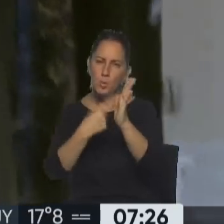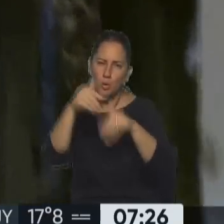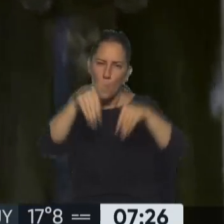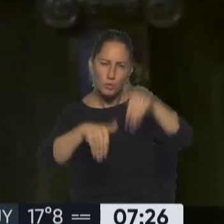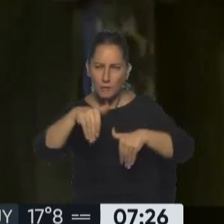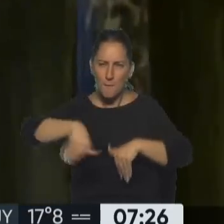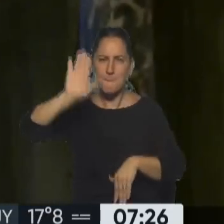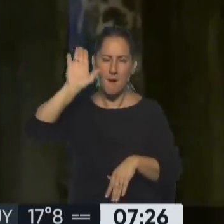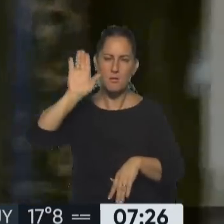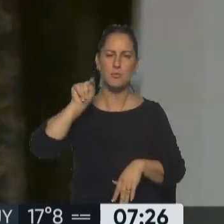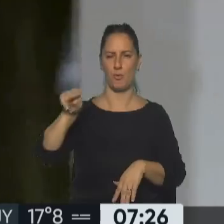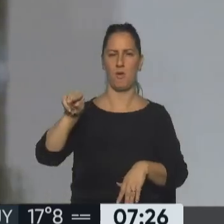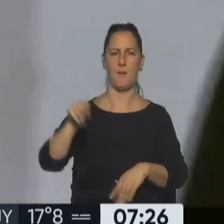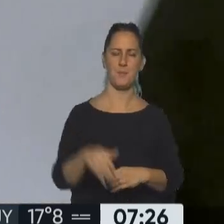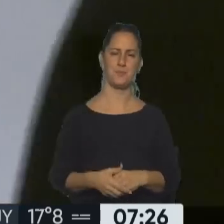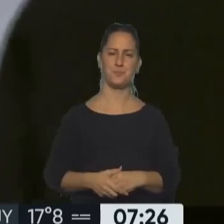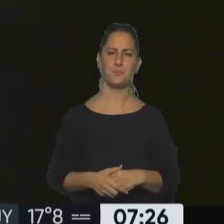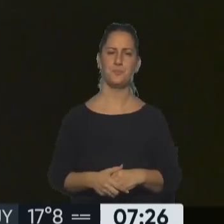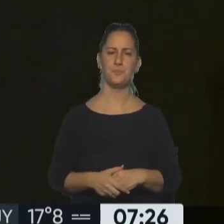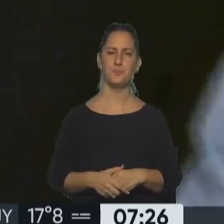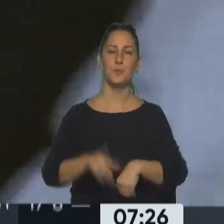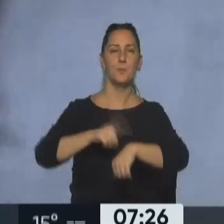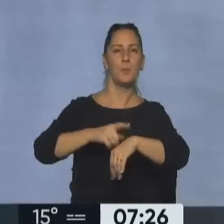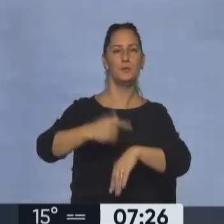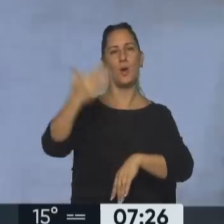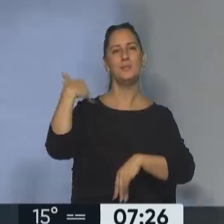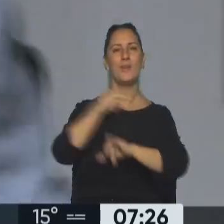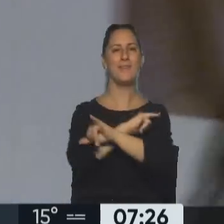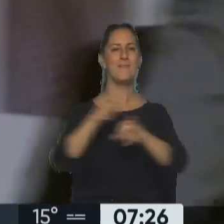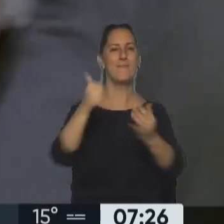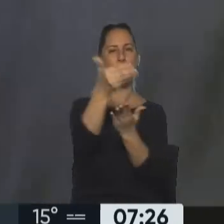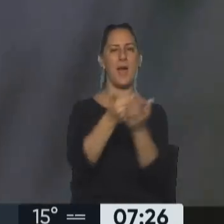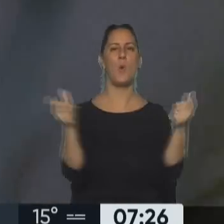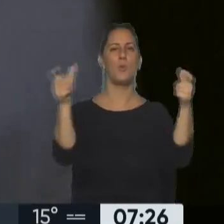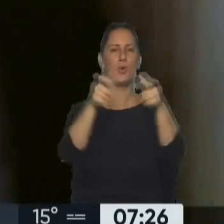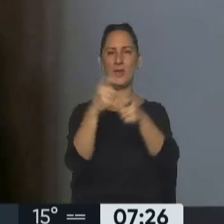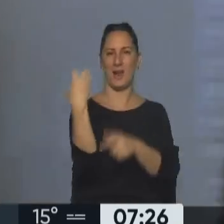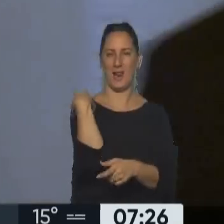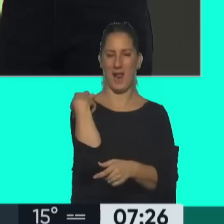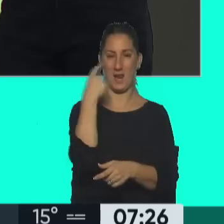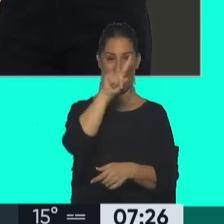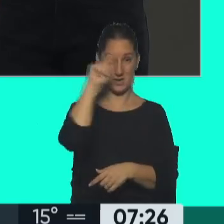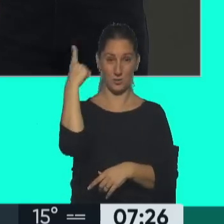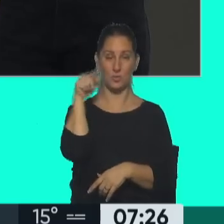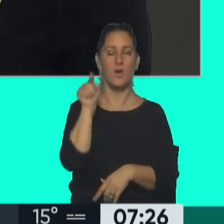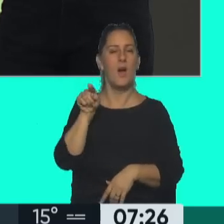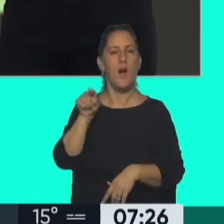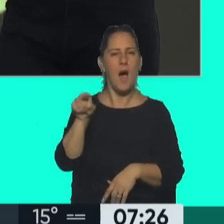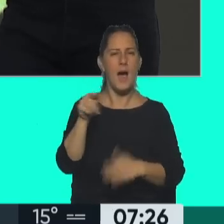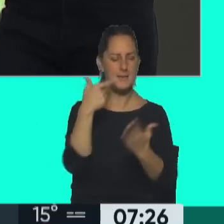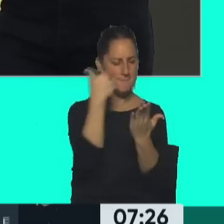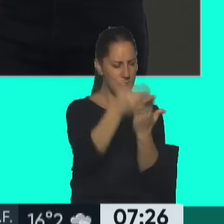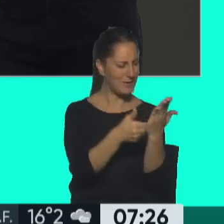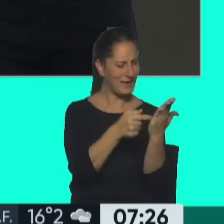votación, ratificó por mayoría lo que fue en su momento el informe de la Auditoría General de la Nación, en donde se exponen